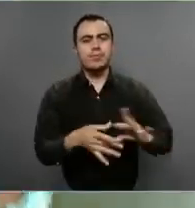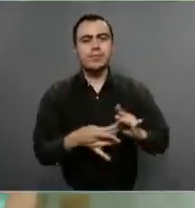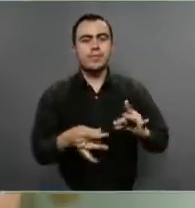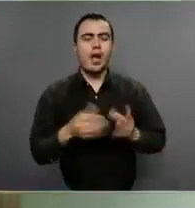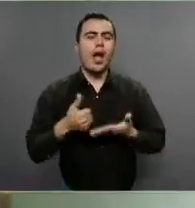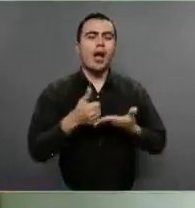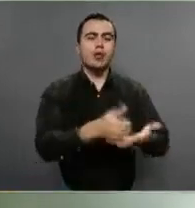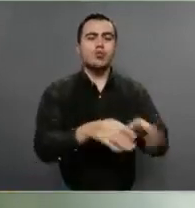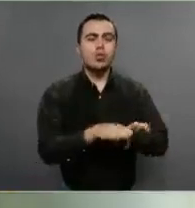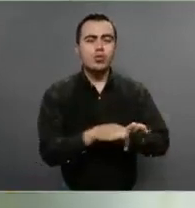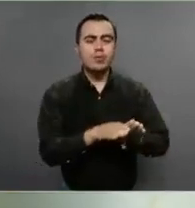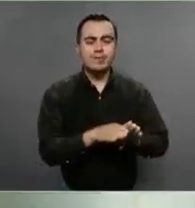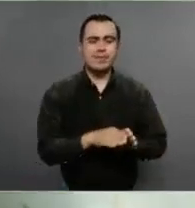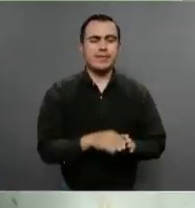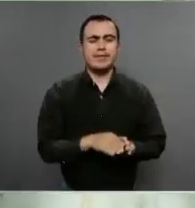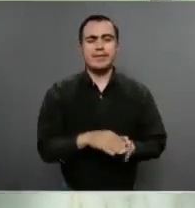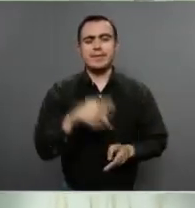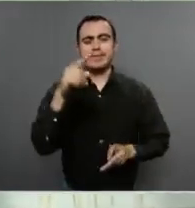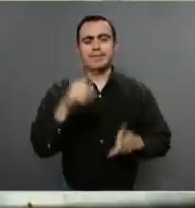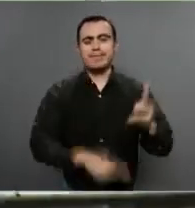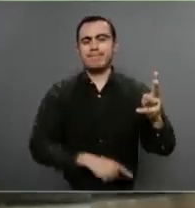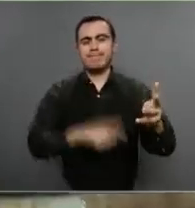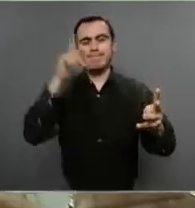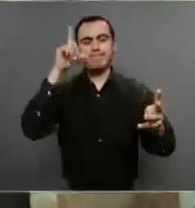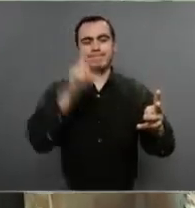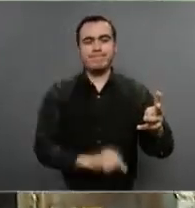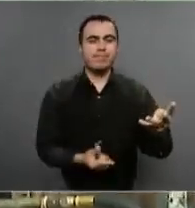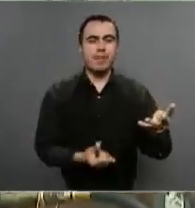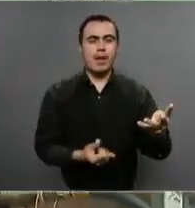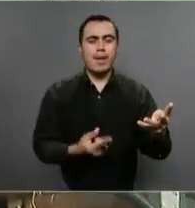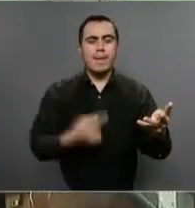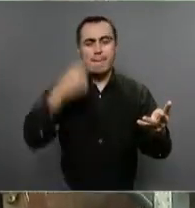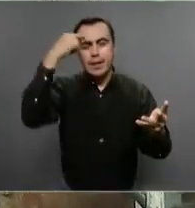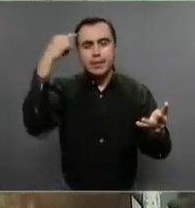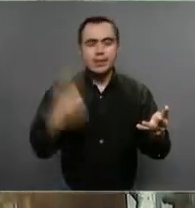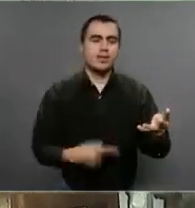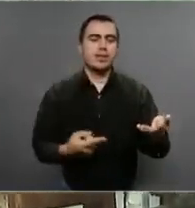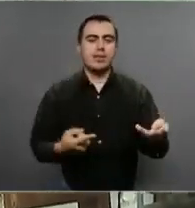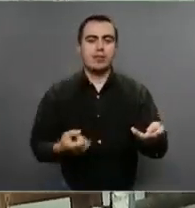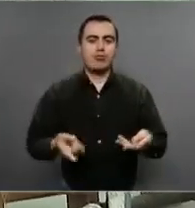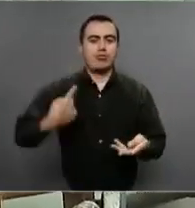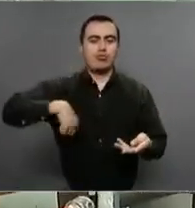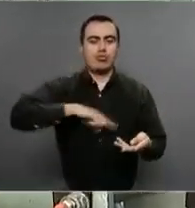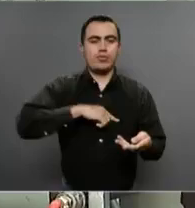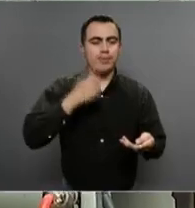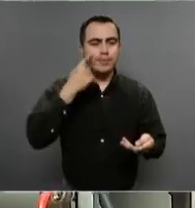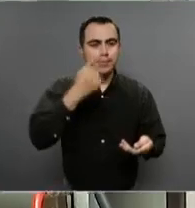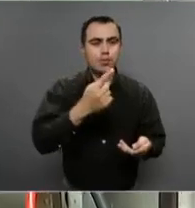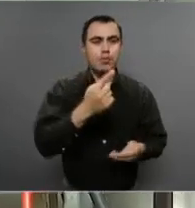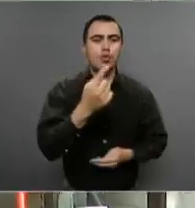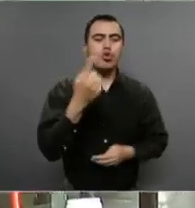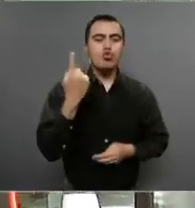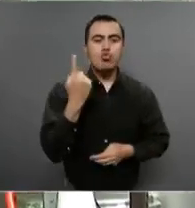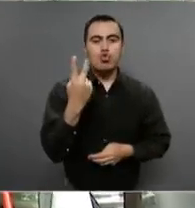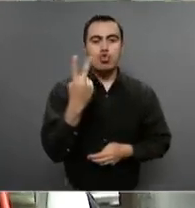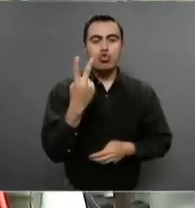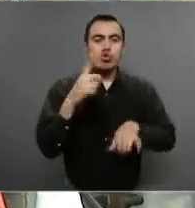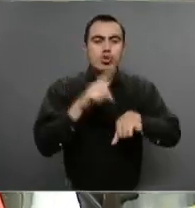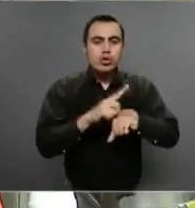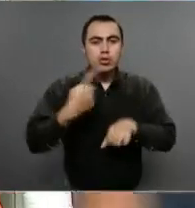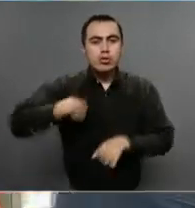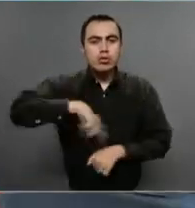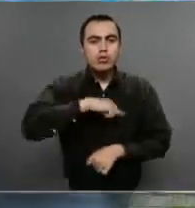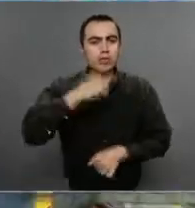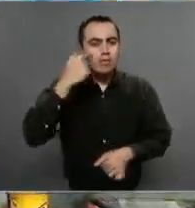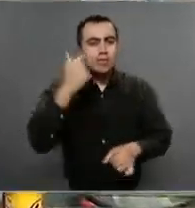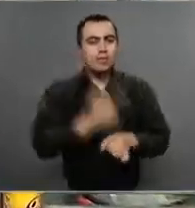ningún caso. Nosotros en tres días identificamos 5 casos, ¿no? Luis Enrique... Posibles